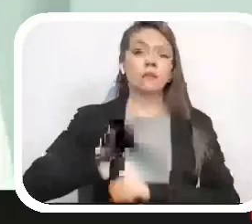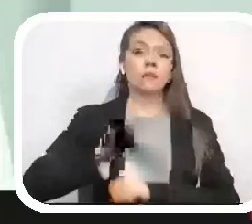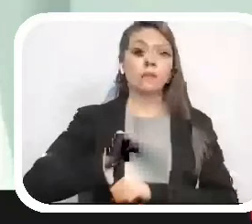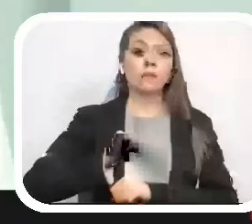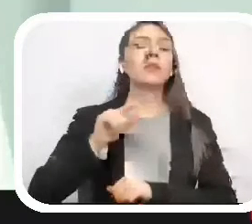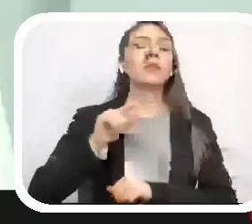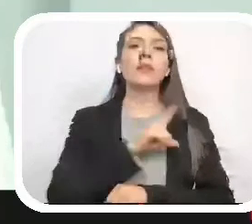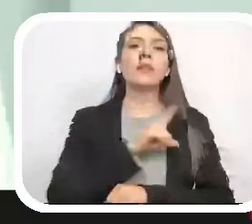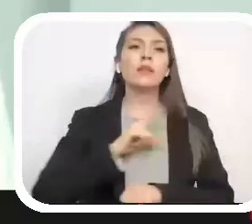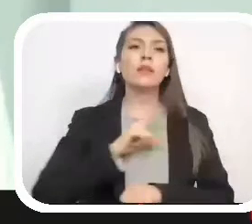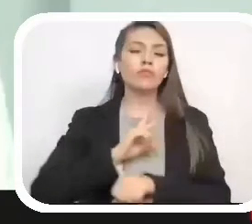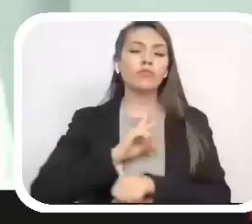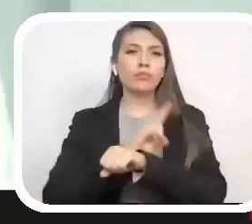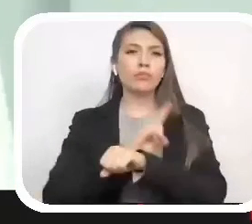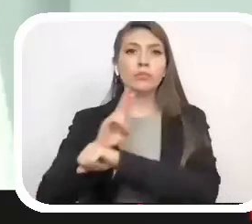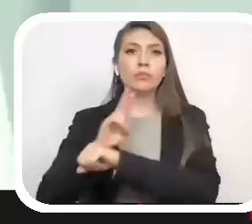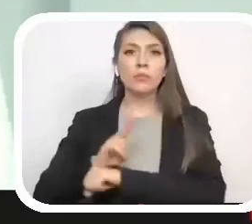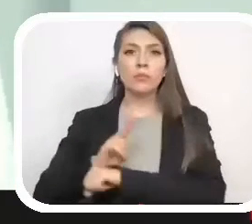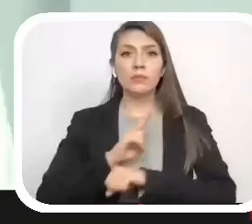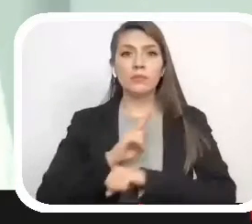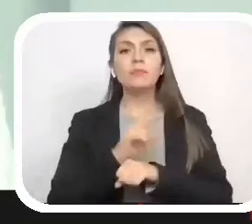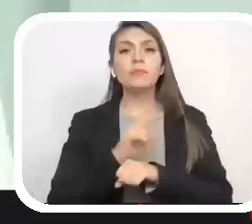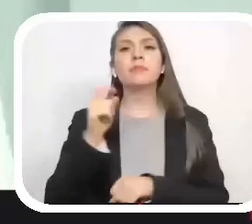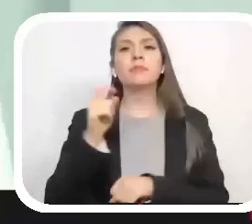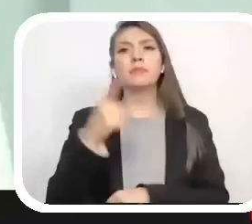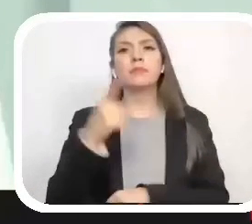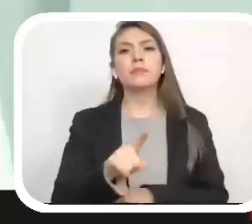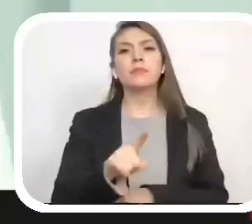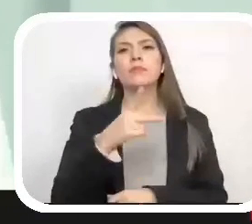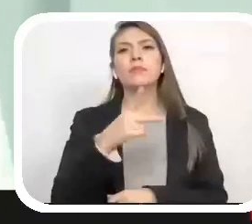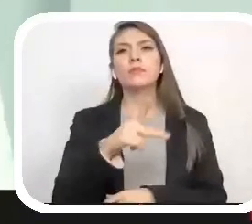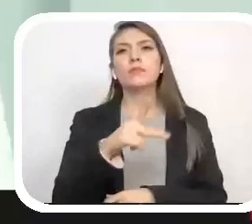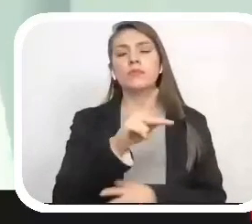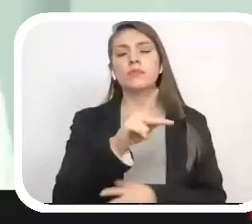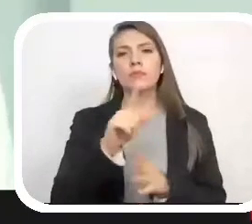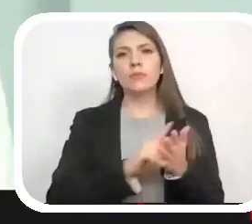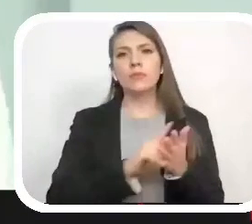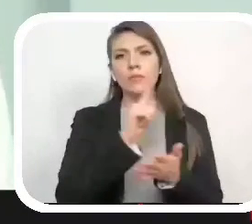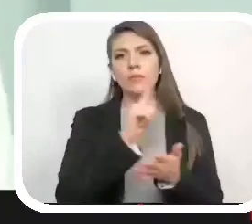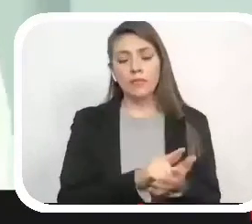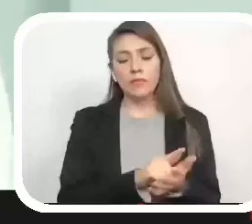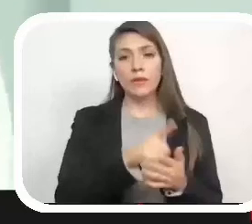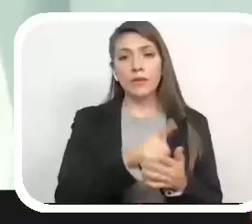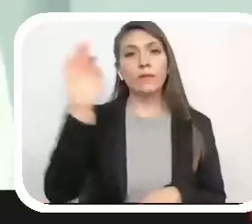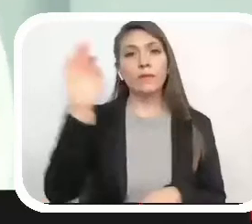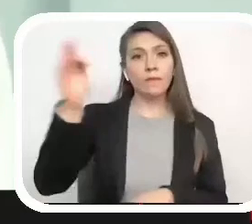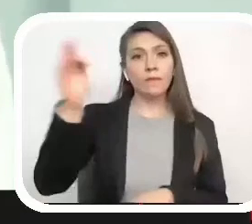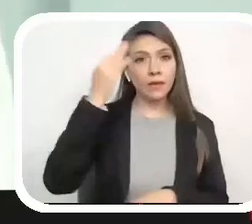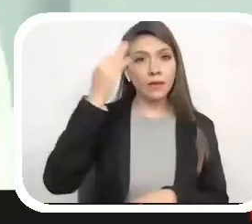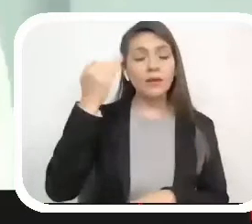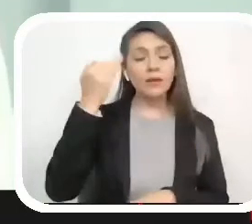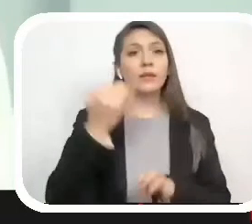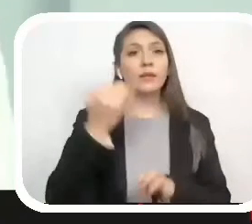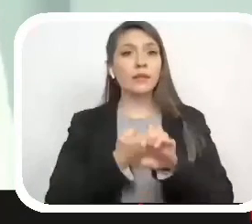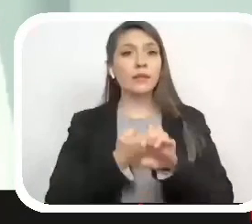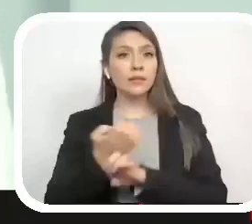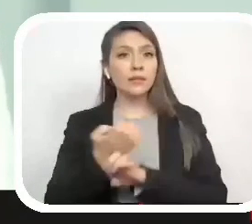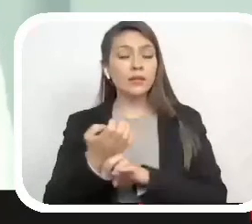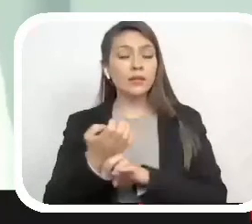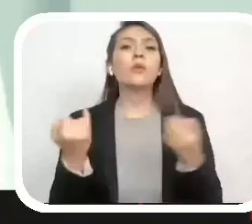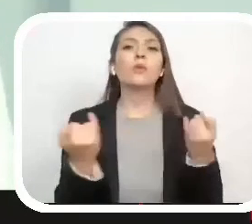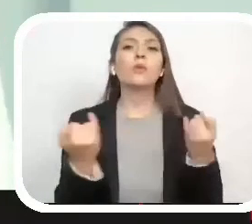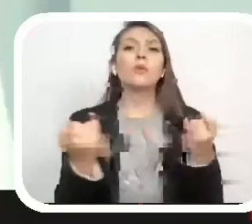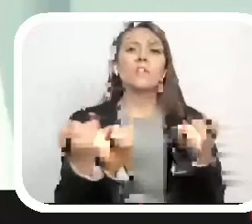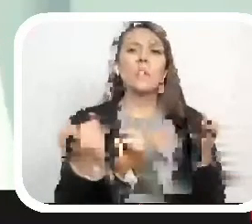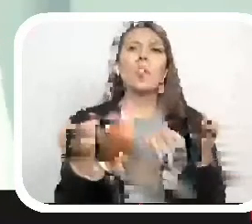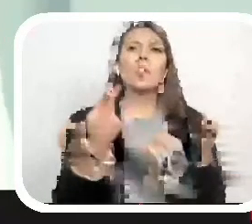supervisen, de conformidad con lo establecido en la legislación federal y estatal aplicable, así como la norma oficial